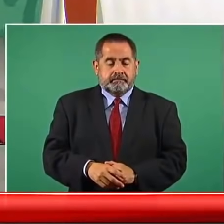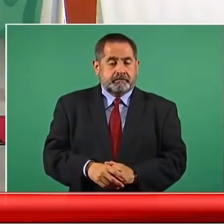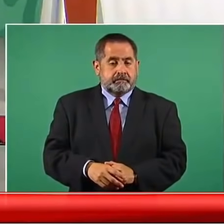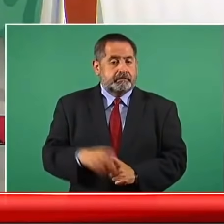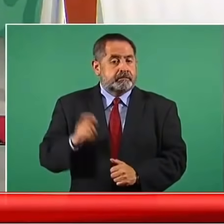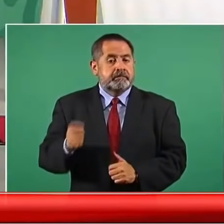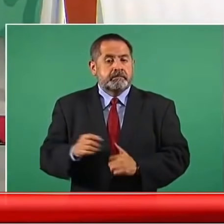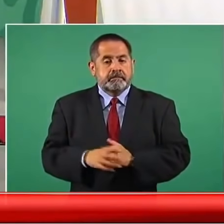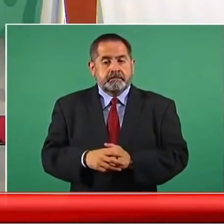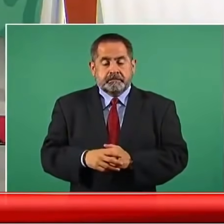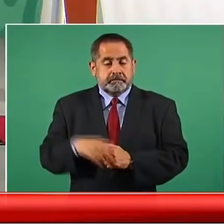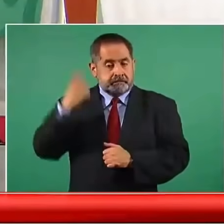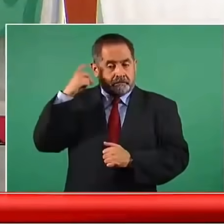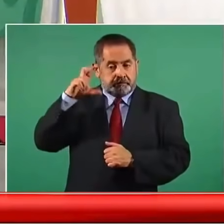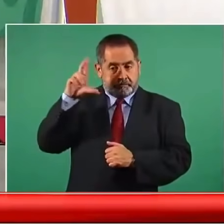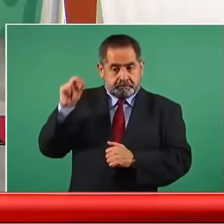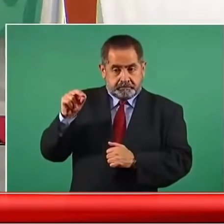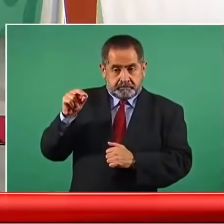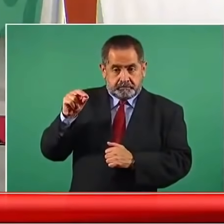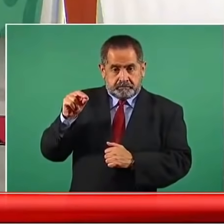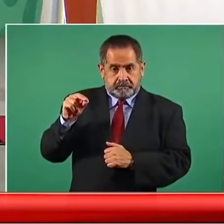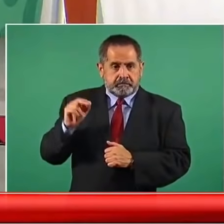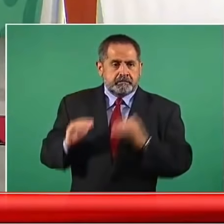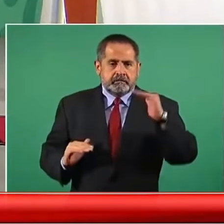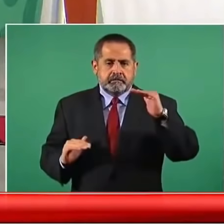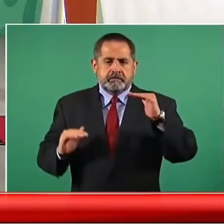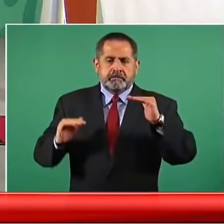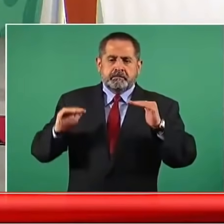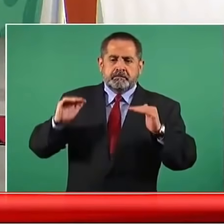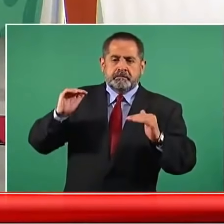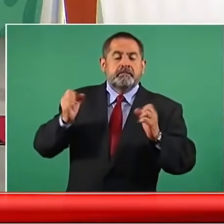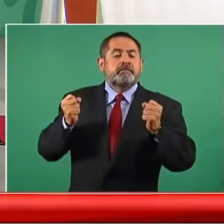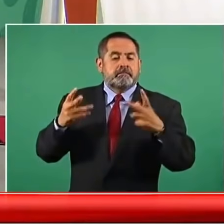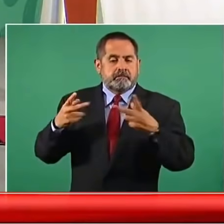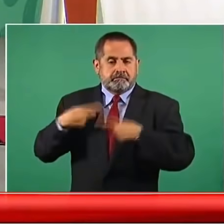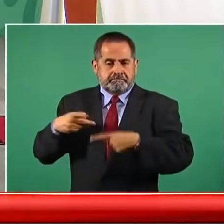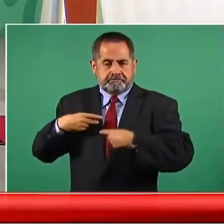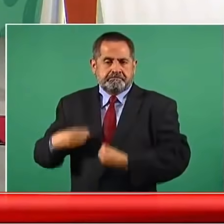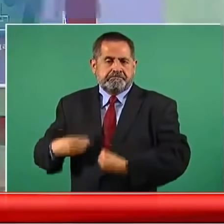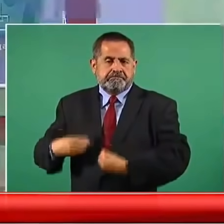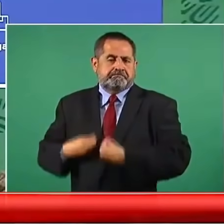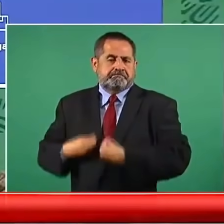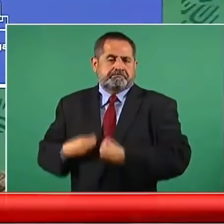Ahora ya Quintana Roo tiene casi la población que tiene Yucatán.